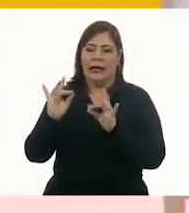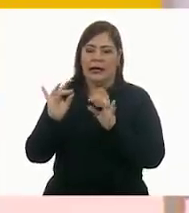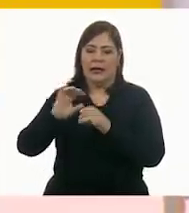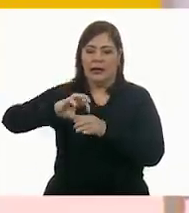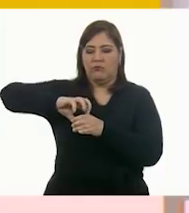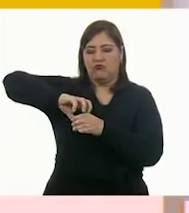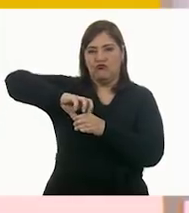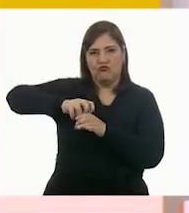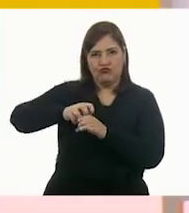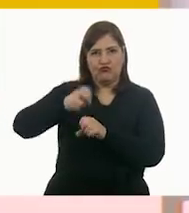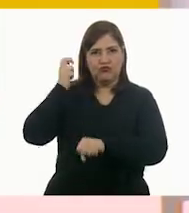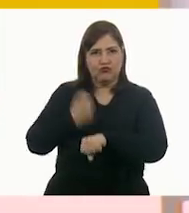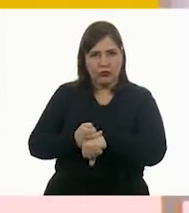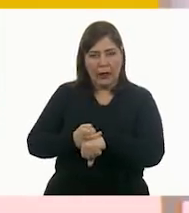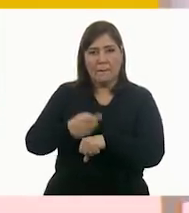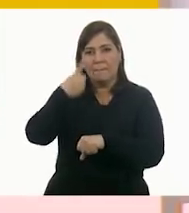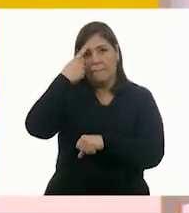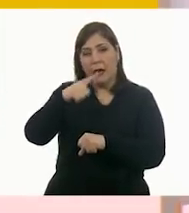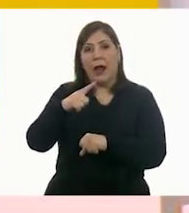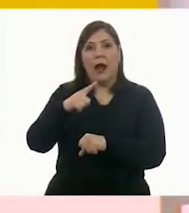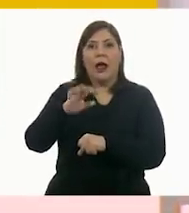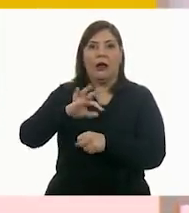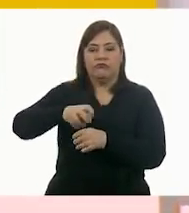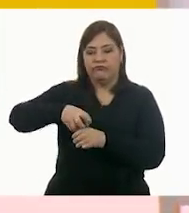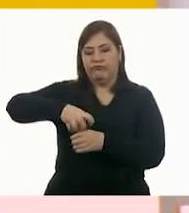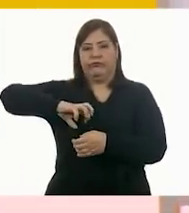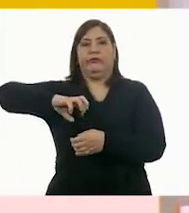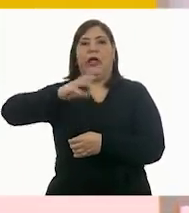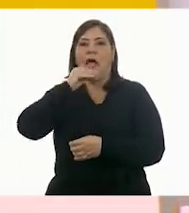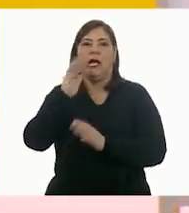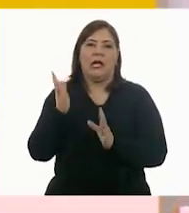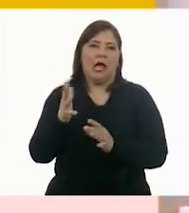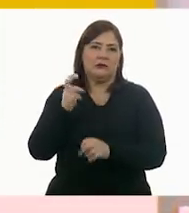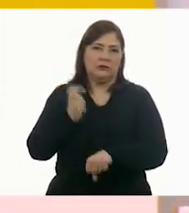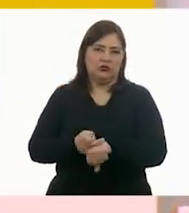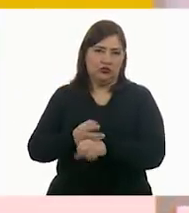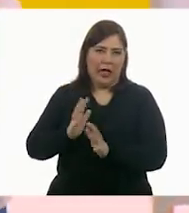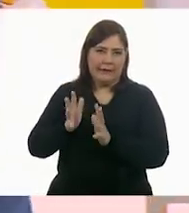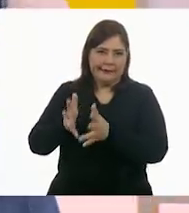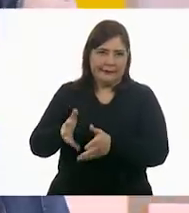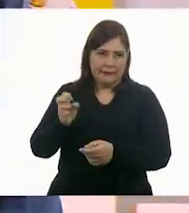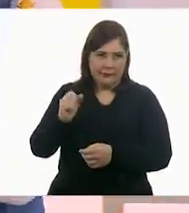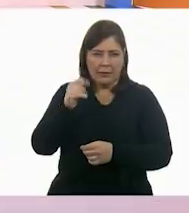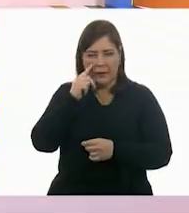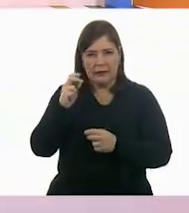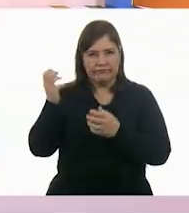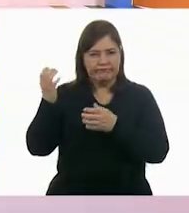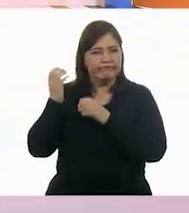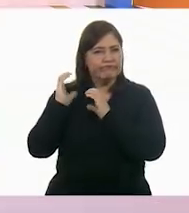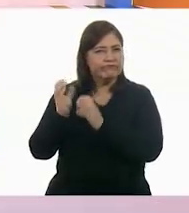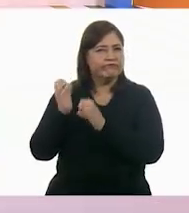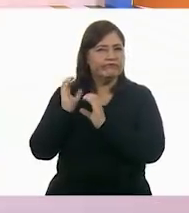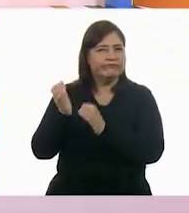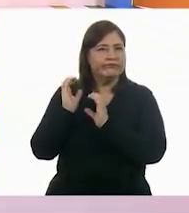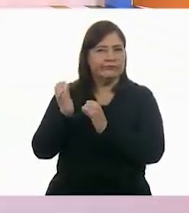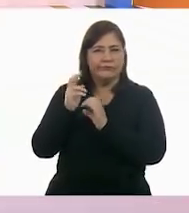tapita y ya así jamás se puede destapar. Entonces, ¿ya la tapaste fuerte? Sí. Y vamos a agitarla, a ver si funciona.